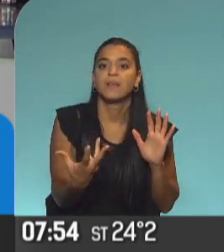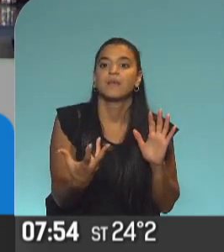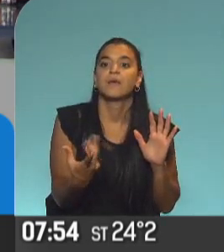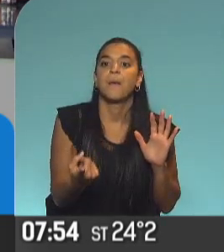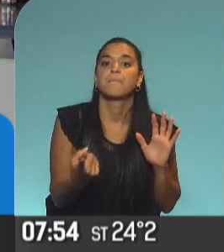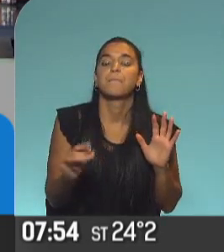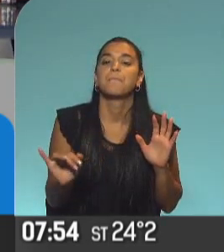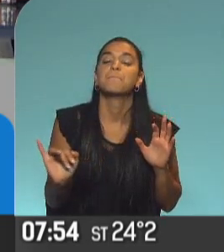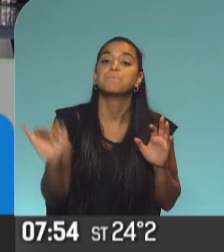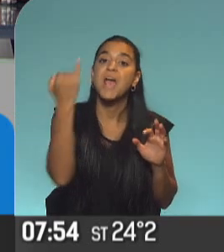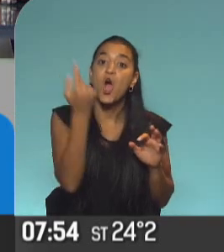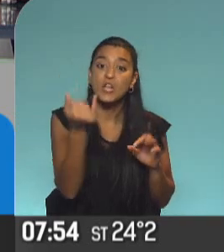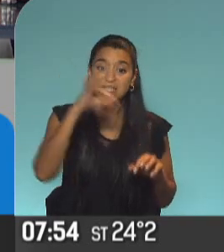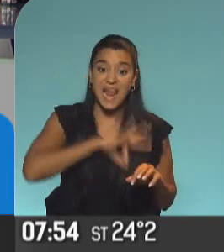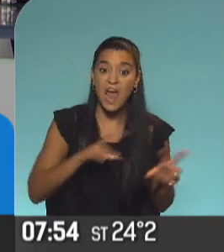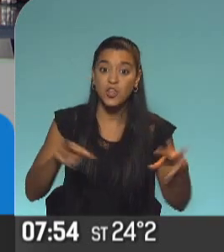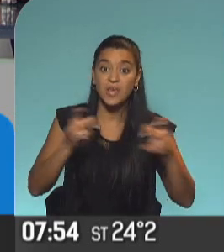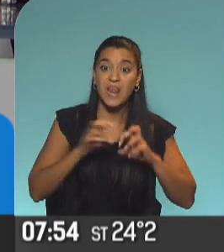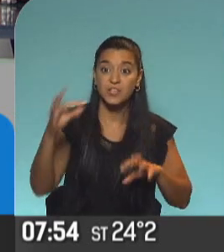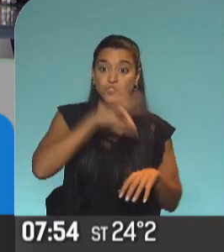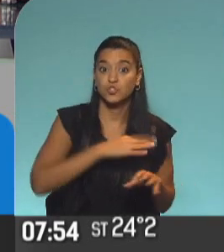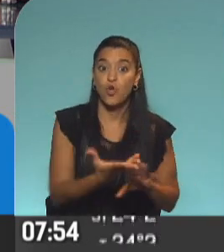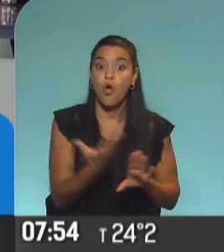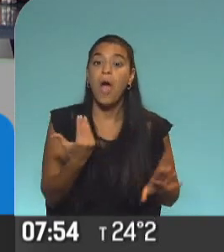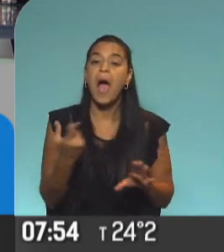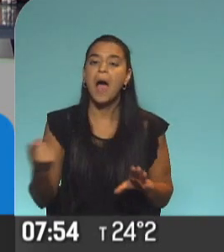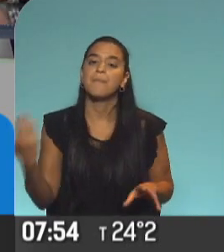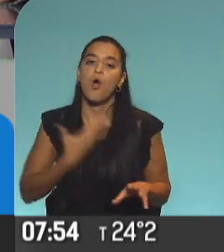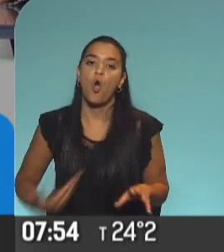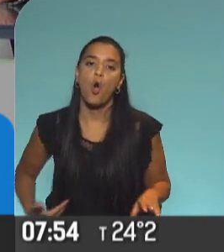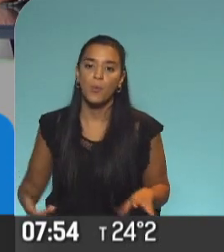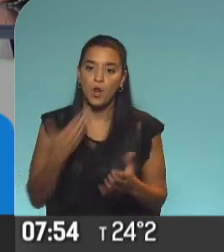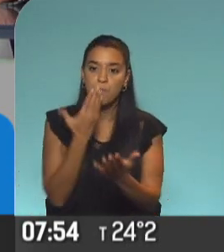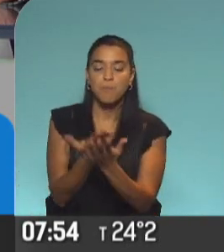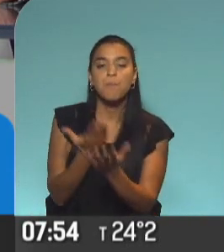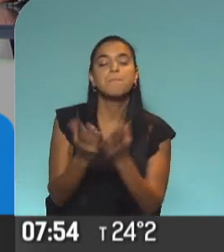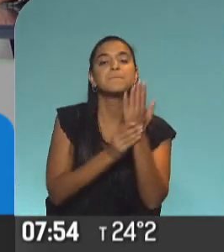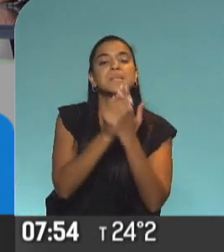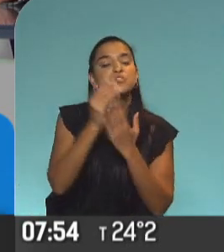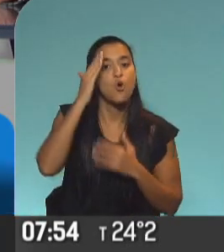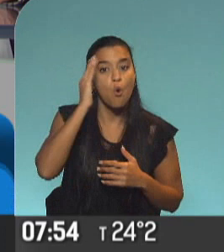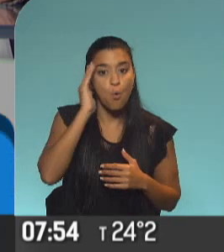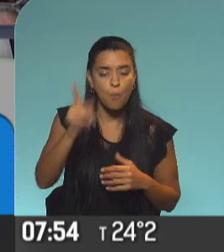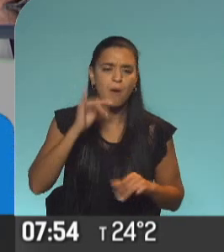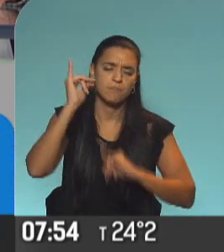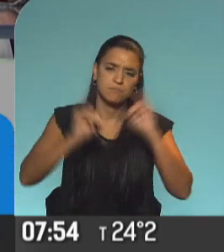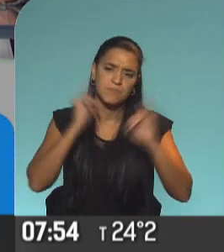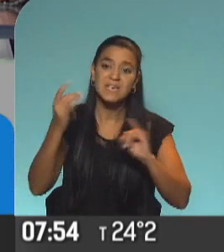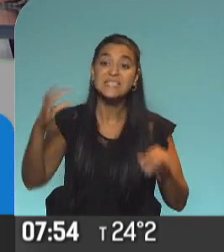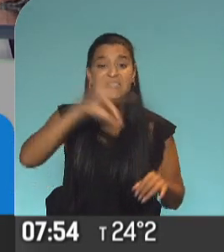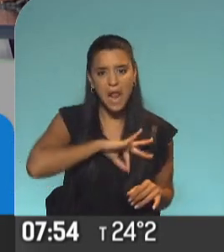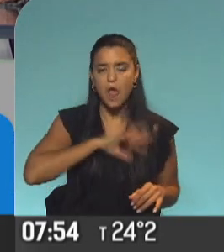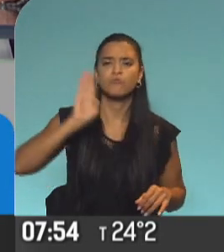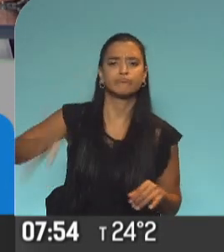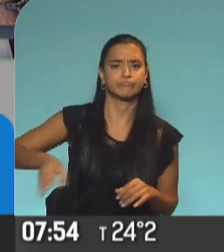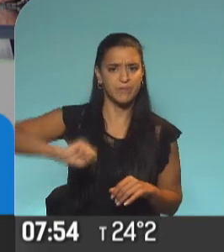las mejoras en términos salariales o de ingresos que el gobierno está proponiendo se realicen durante este año. El ministro Guzmán fue muy, en ese sentido, explícito. El salario le va a